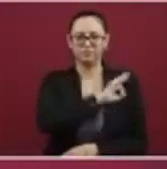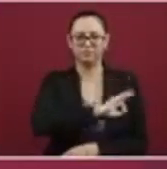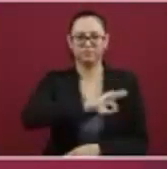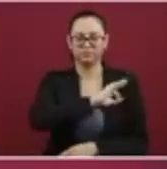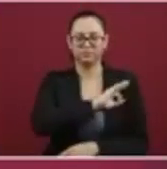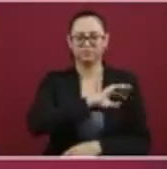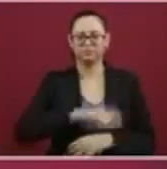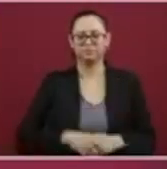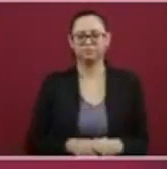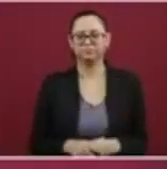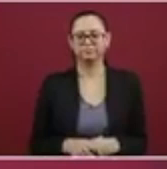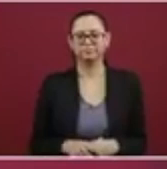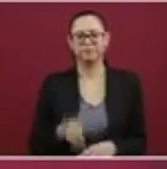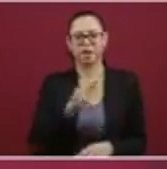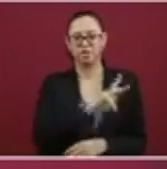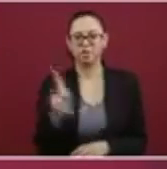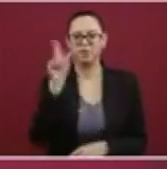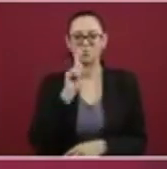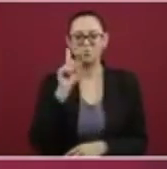a las mamás,